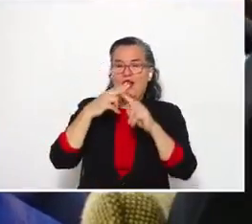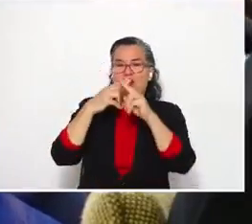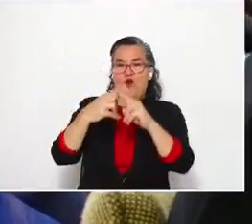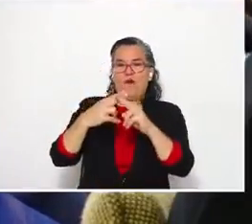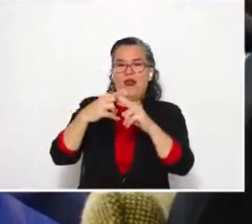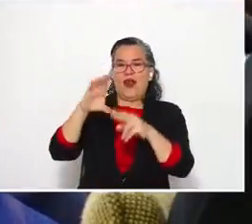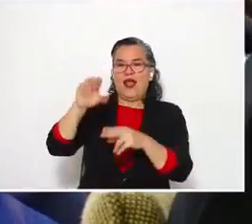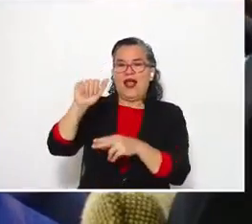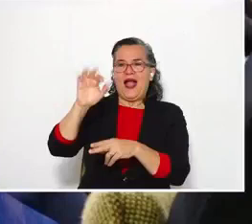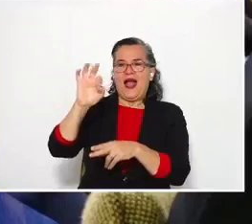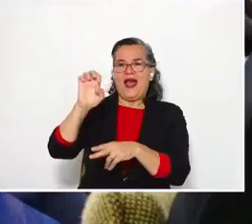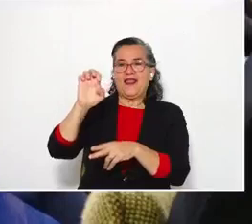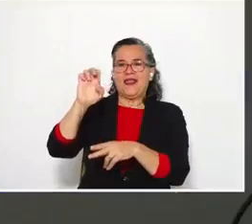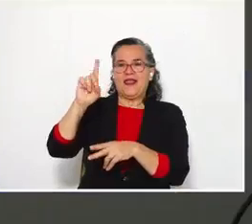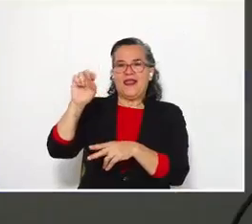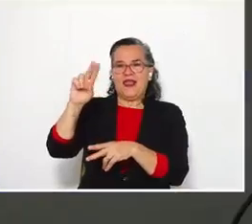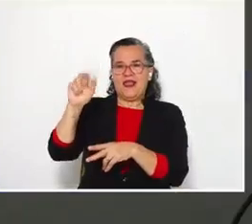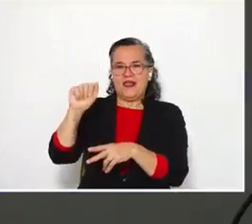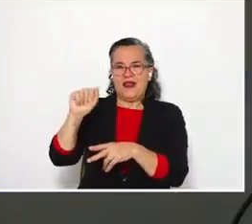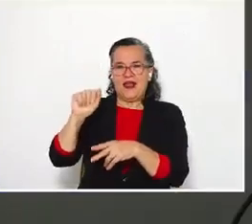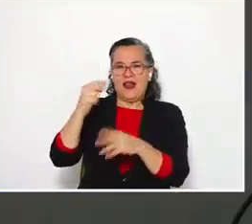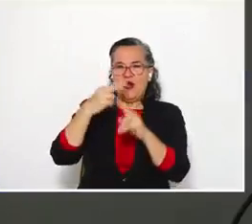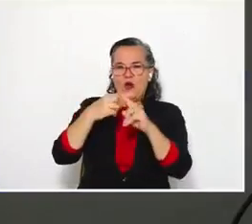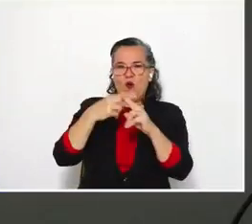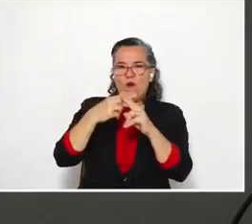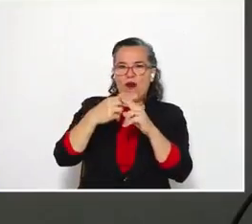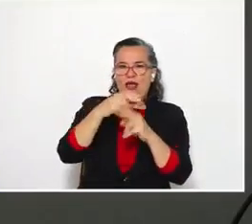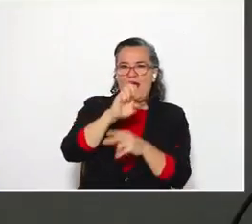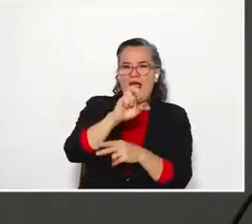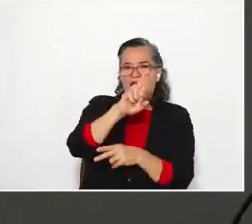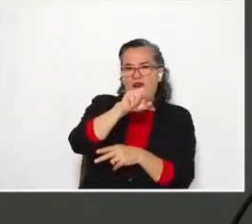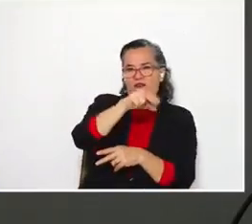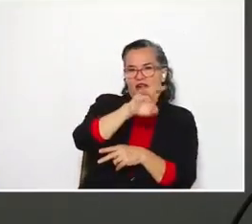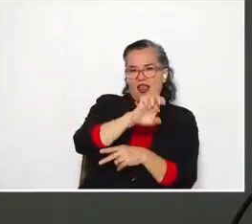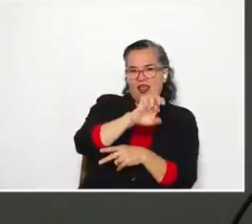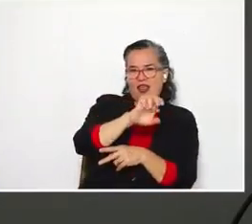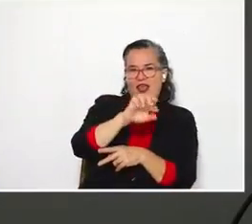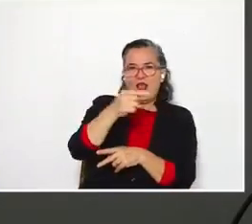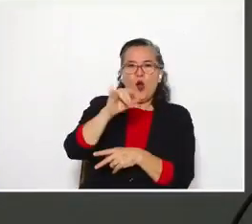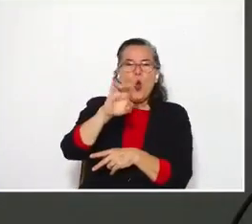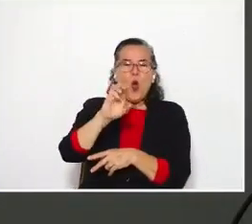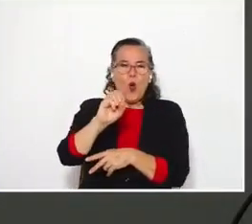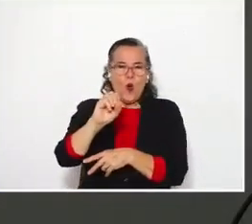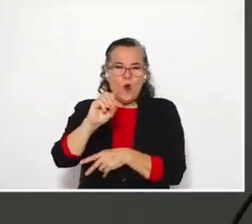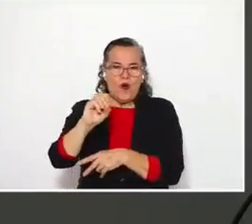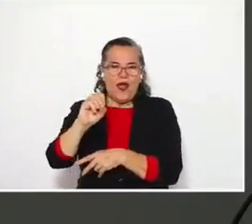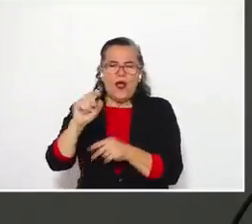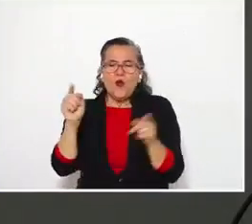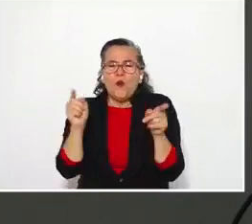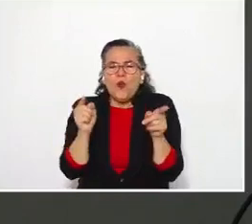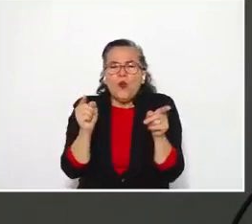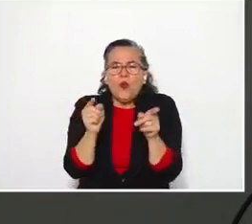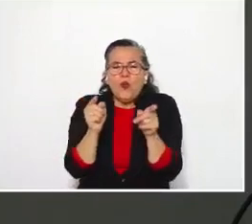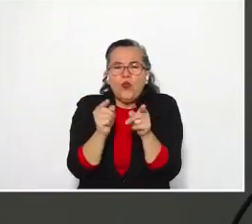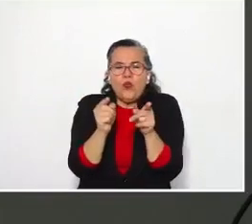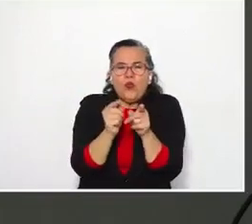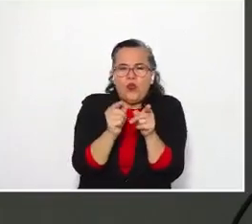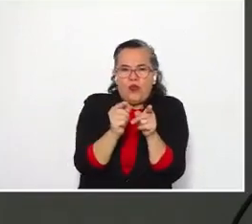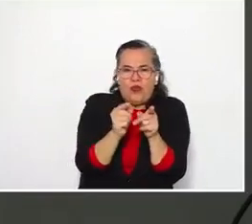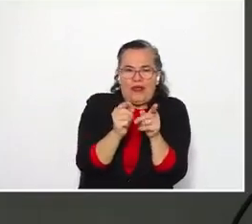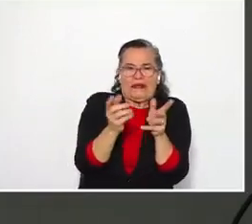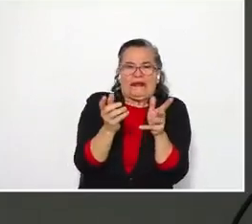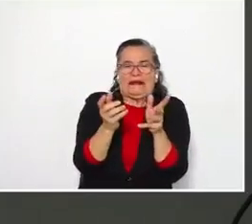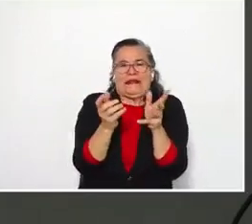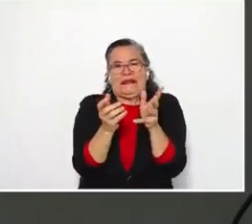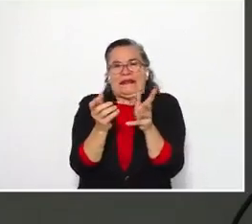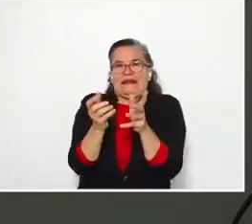la cátedra, cada vez el nombre de don Enrique Góngora yo lo veo como más pequeñito. Yo había planeado,